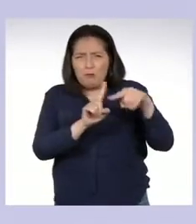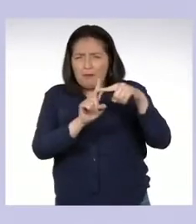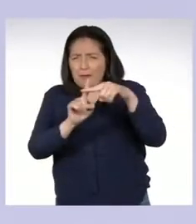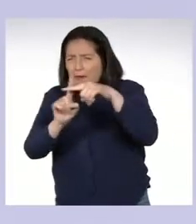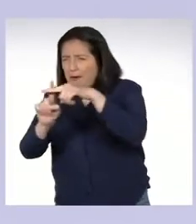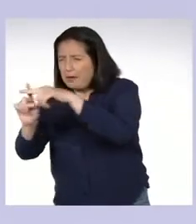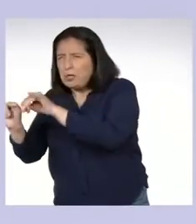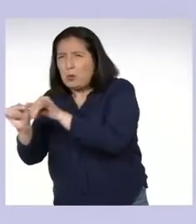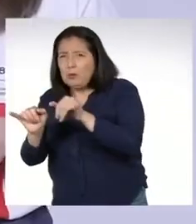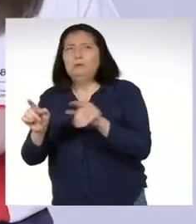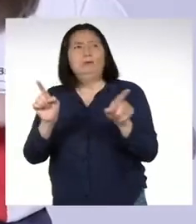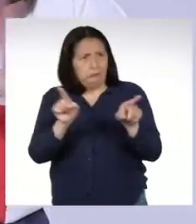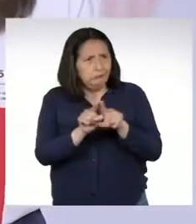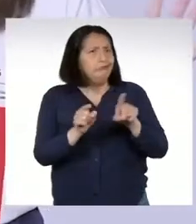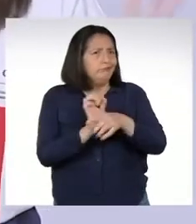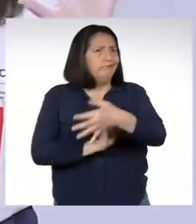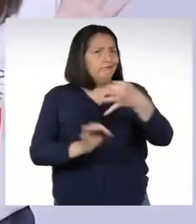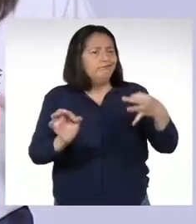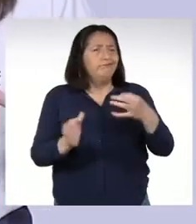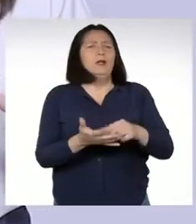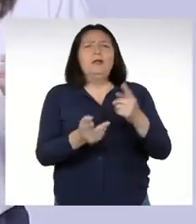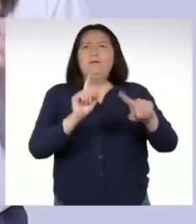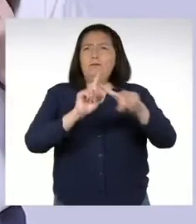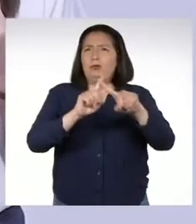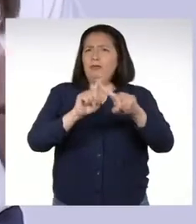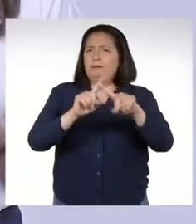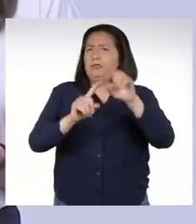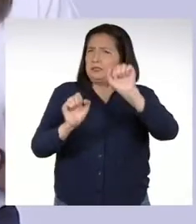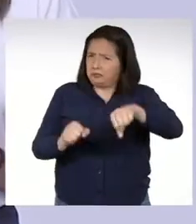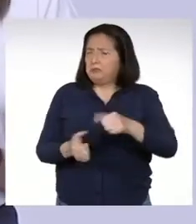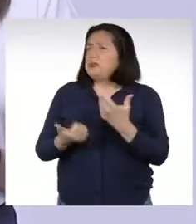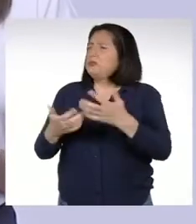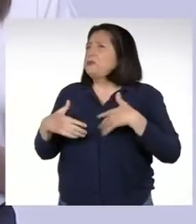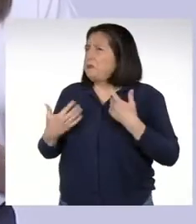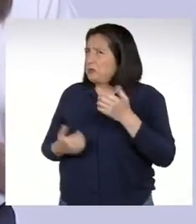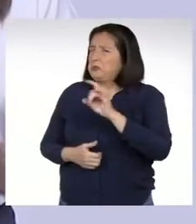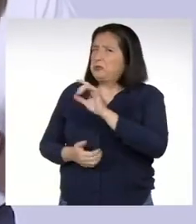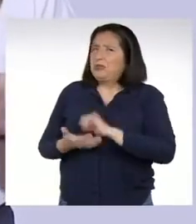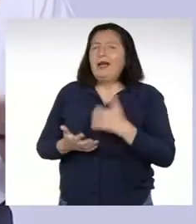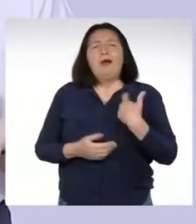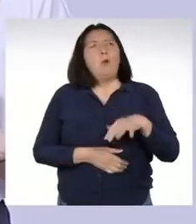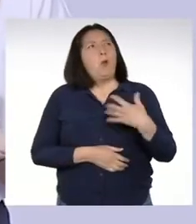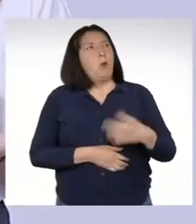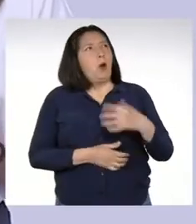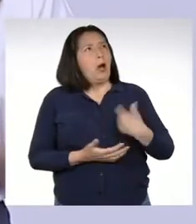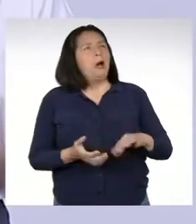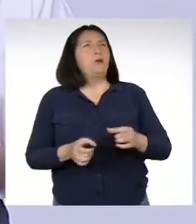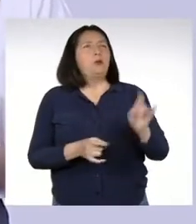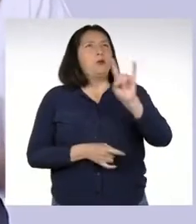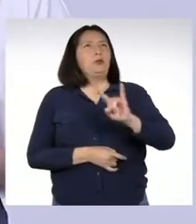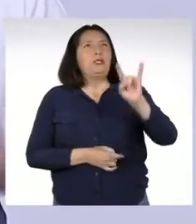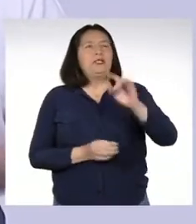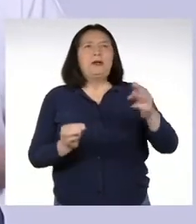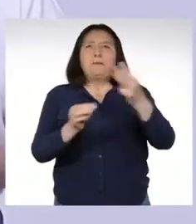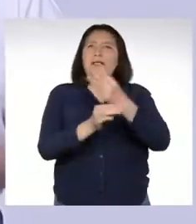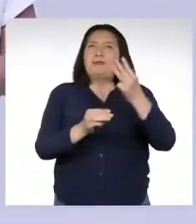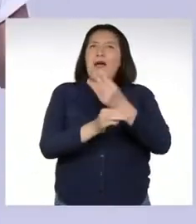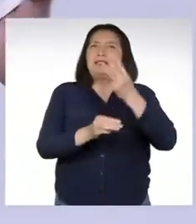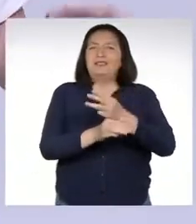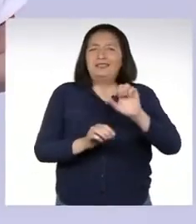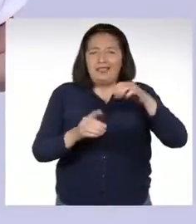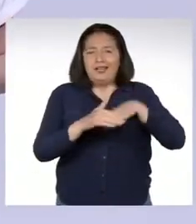también podemos multiplicar. Es muy práctico y útil. Es increíble saber que podemos utilizar la matemática en nuestra vida